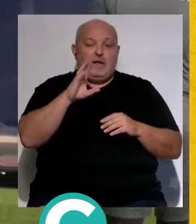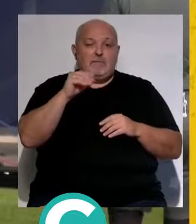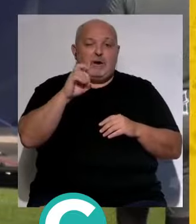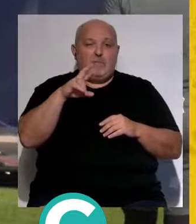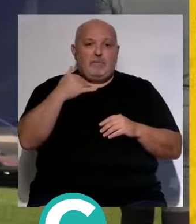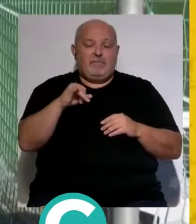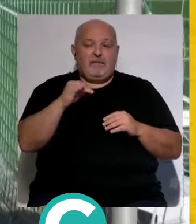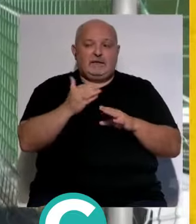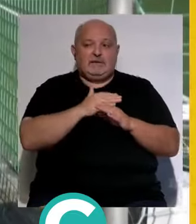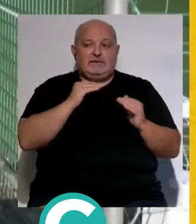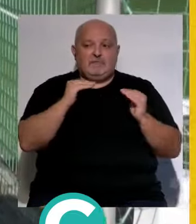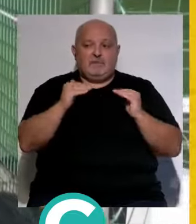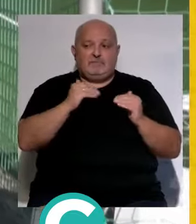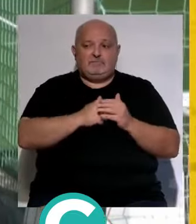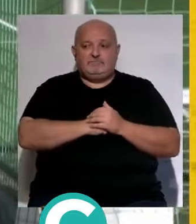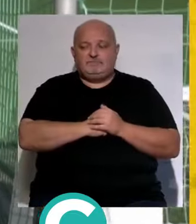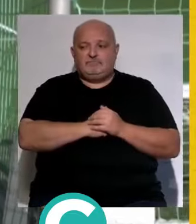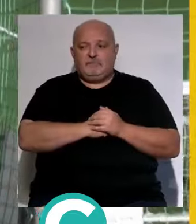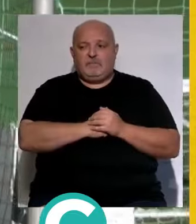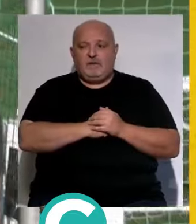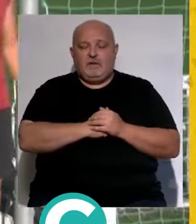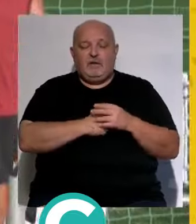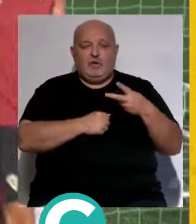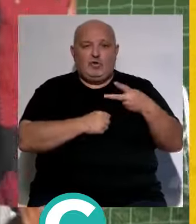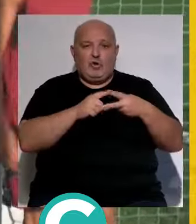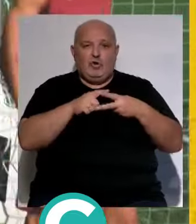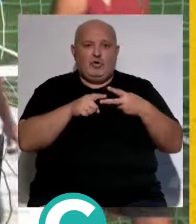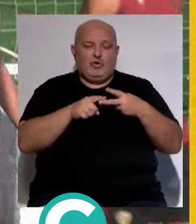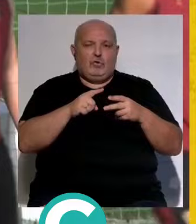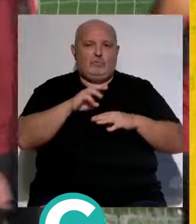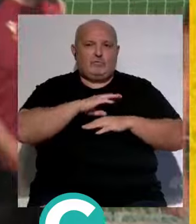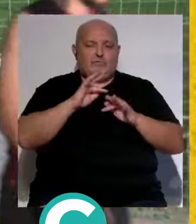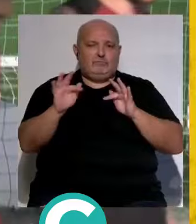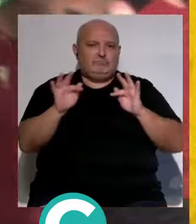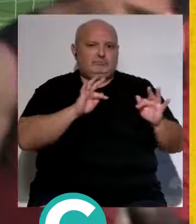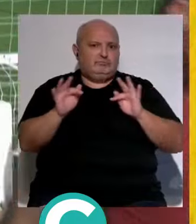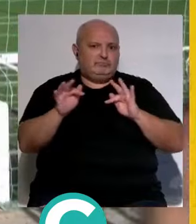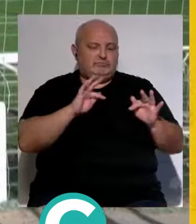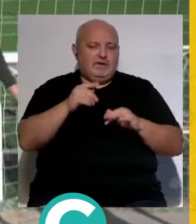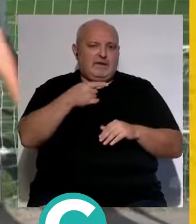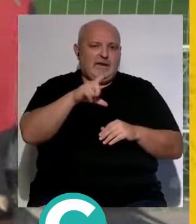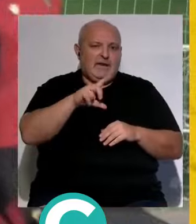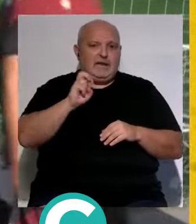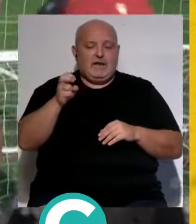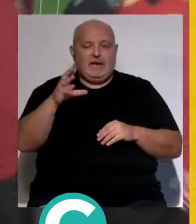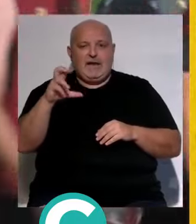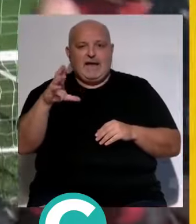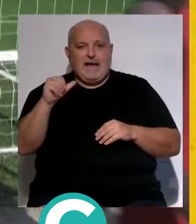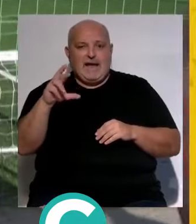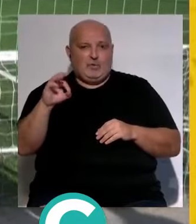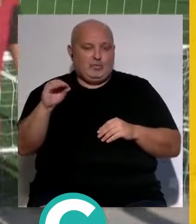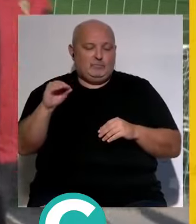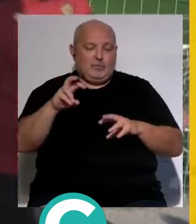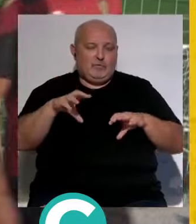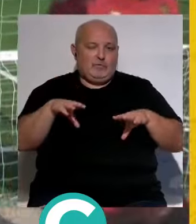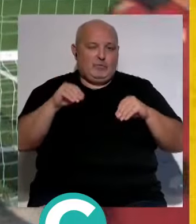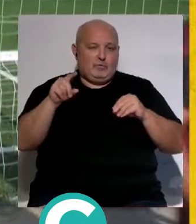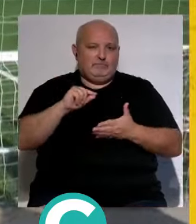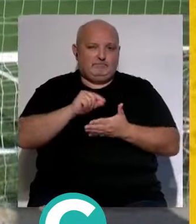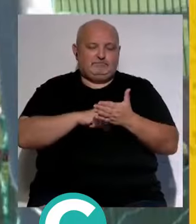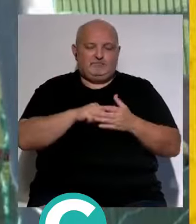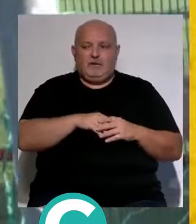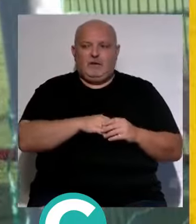en la pretemporada, pero los dos porteros van a pelear codo con codo por ser titulares. Que es la primera vez quizá de que está aquí David Gil que va a